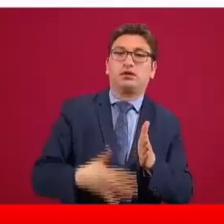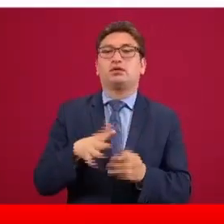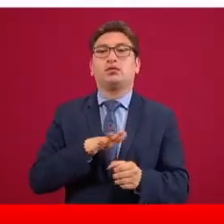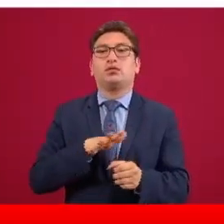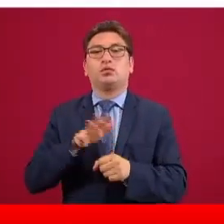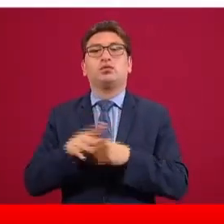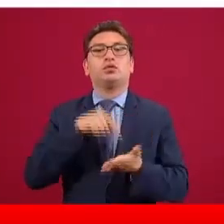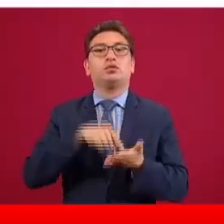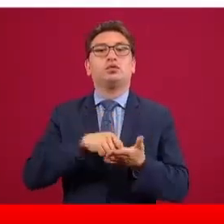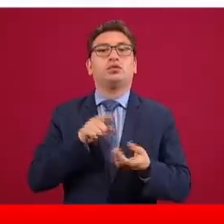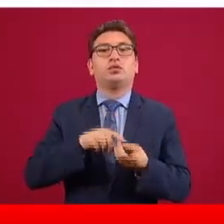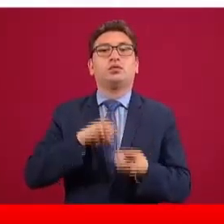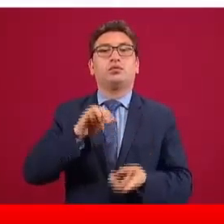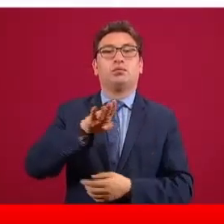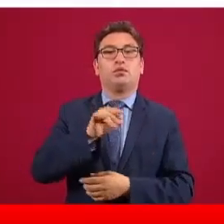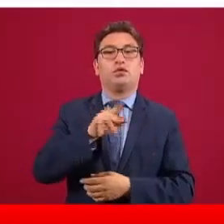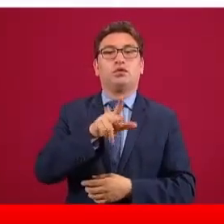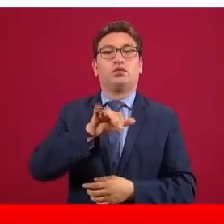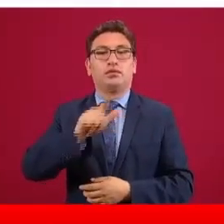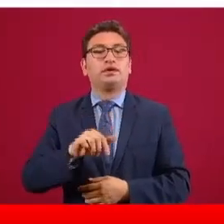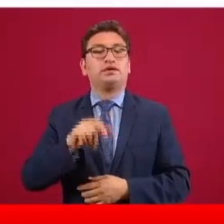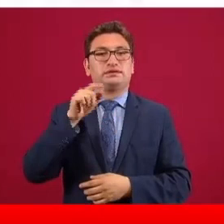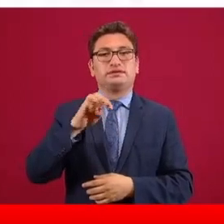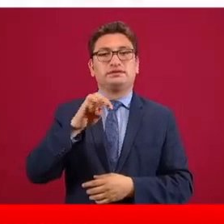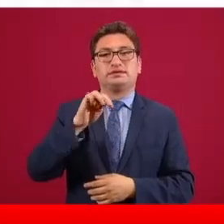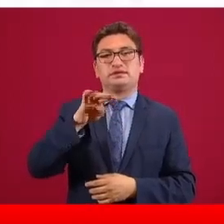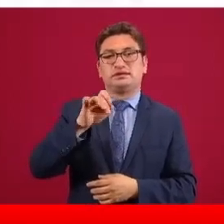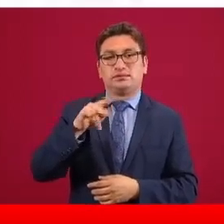una gasolinera móvil de San Mateo Atenco,